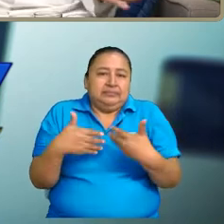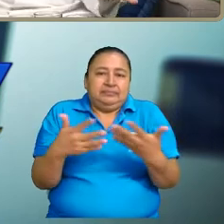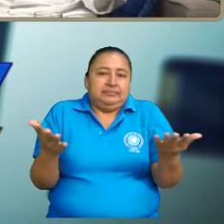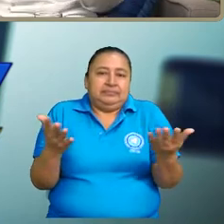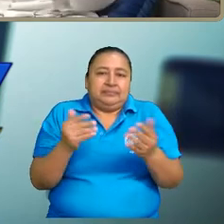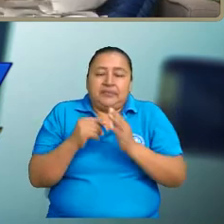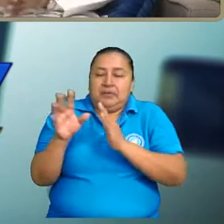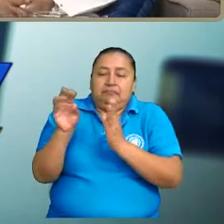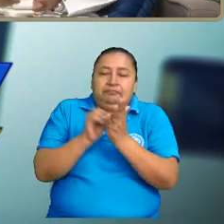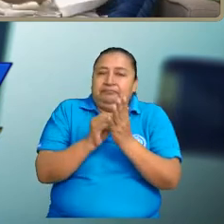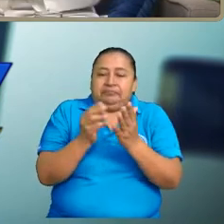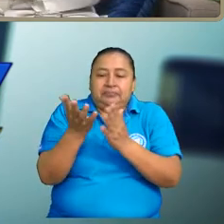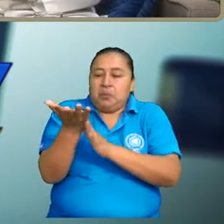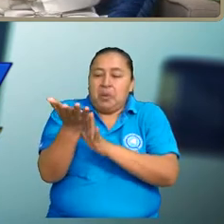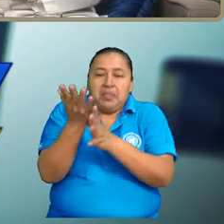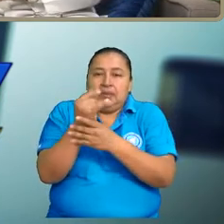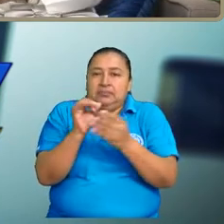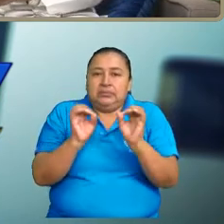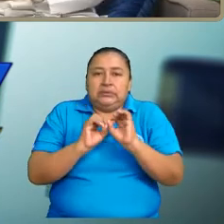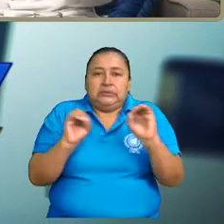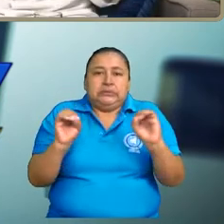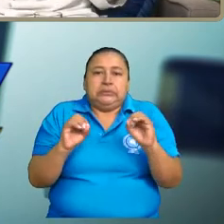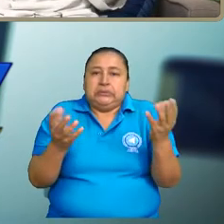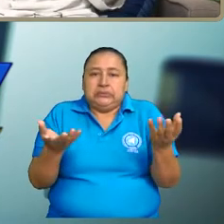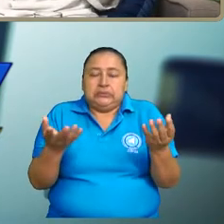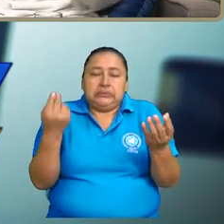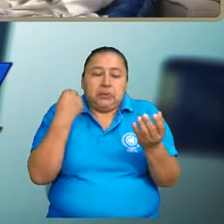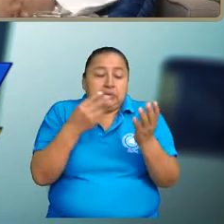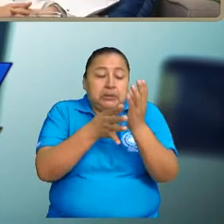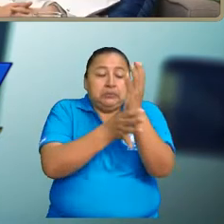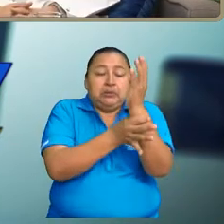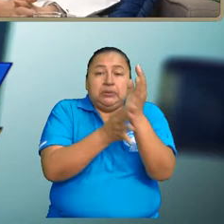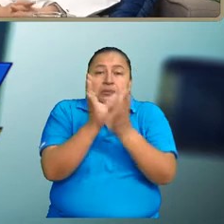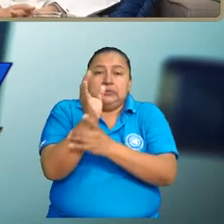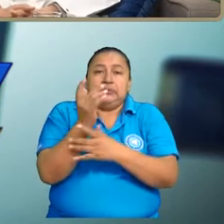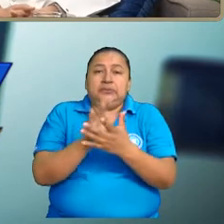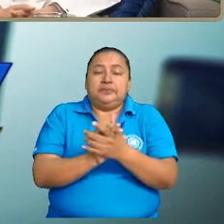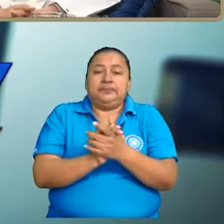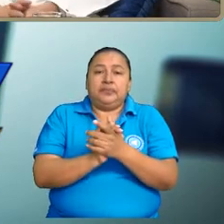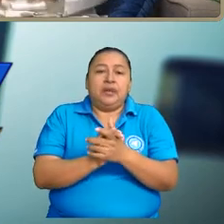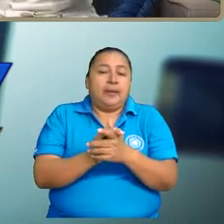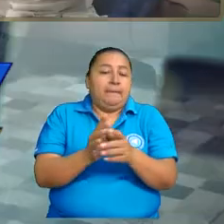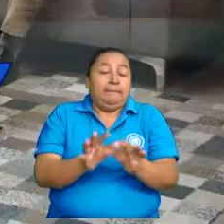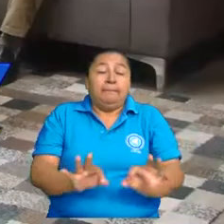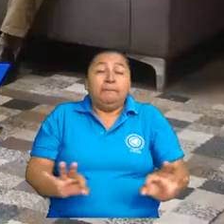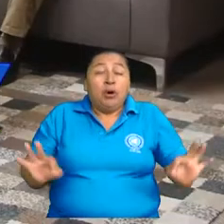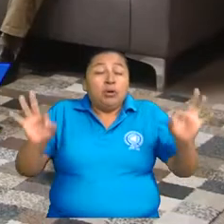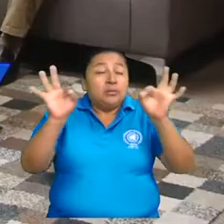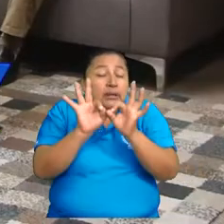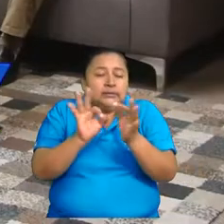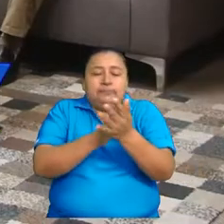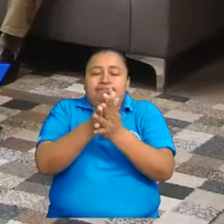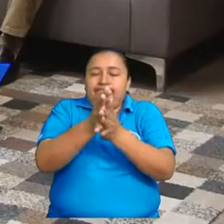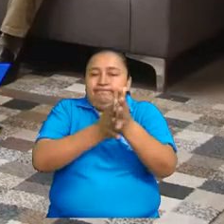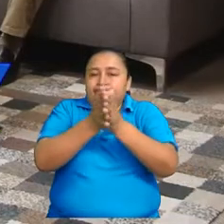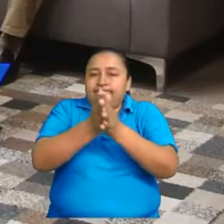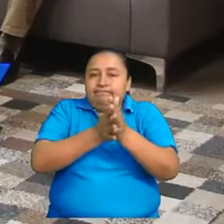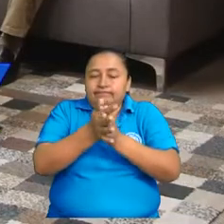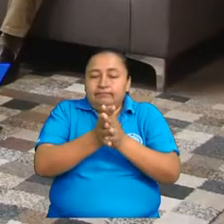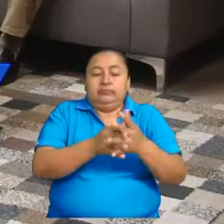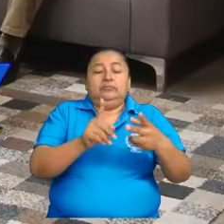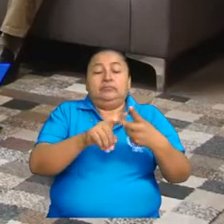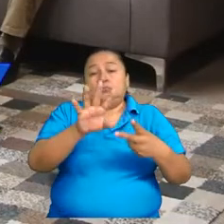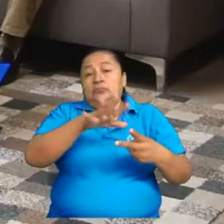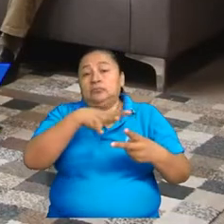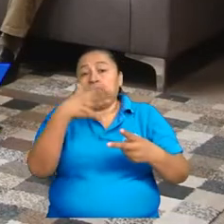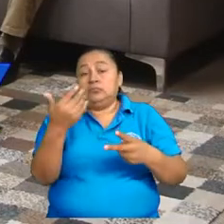contra el virus, pues, el hecho de que vos uses el guante. Lo esencial es el lavado de manos. Lo esencial es el lavado de manos. Y lo otro esencial